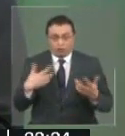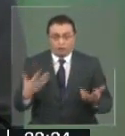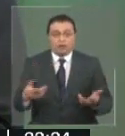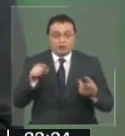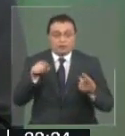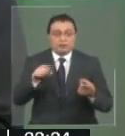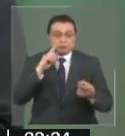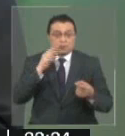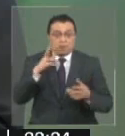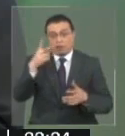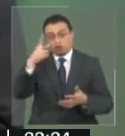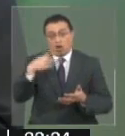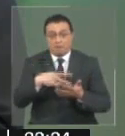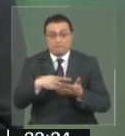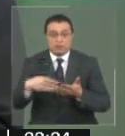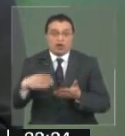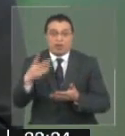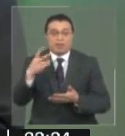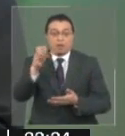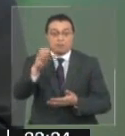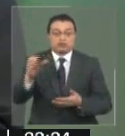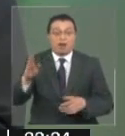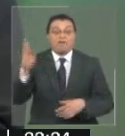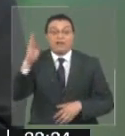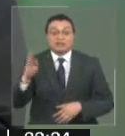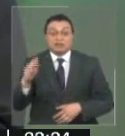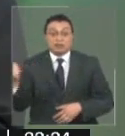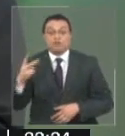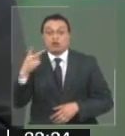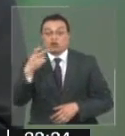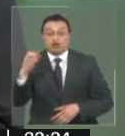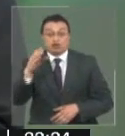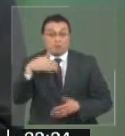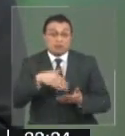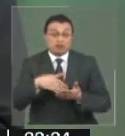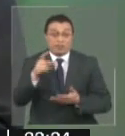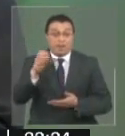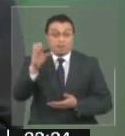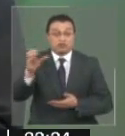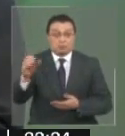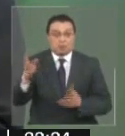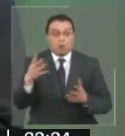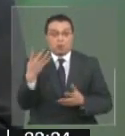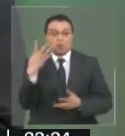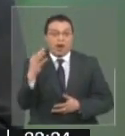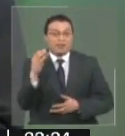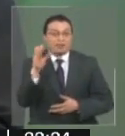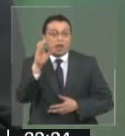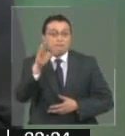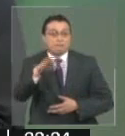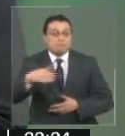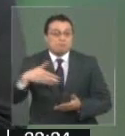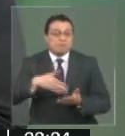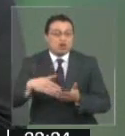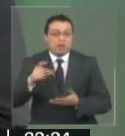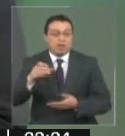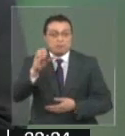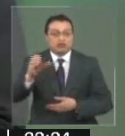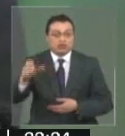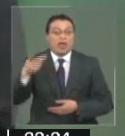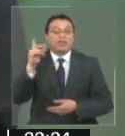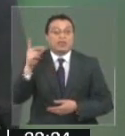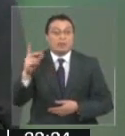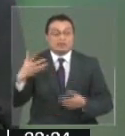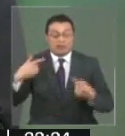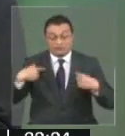se habla de 2 millones de personas, en Brasil con 200 millones de personas se habla de 40 millones de personas con discapacidad, entre la física e